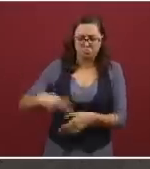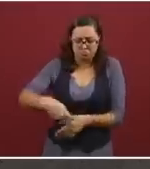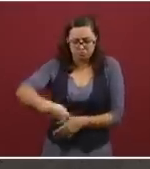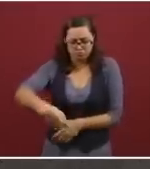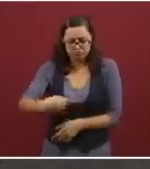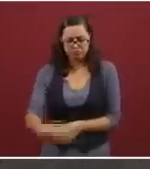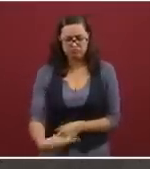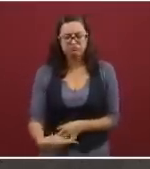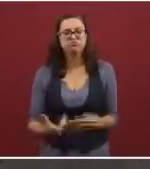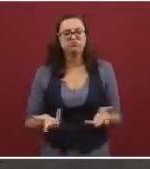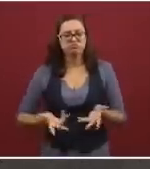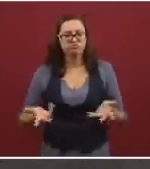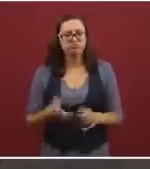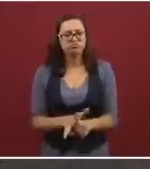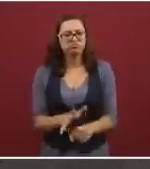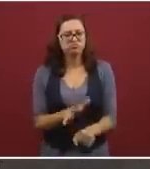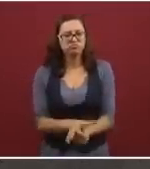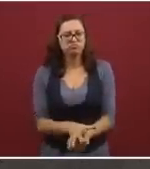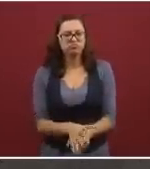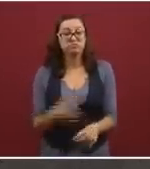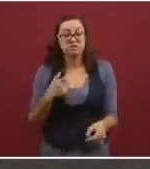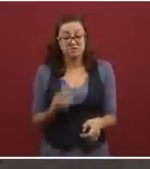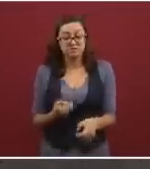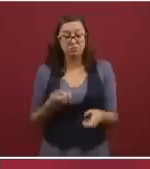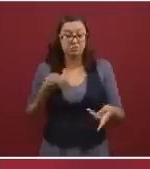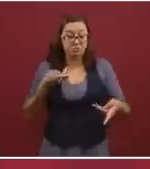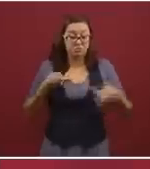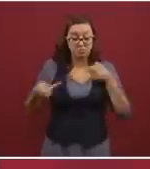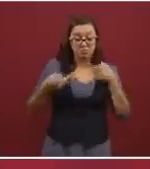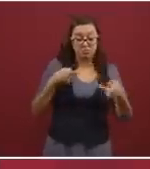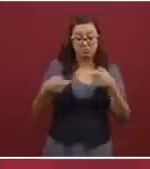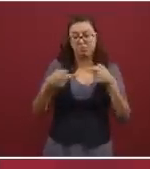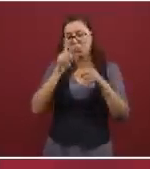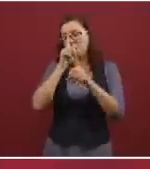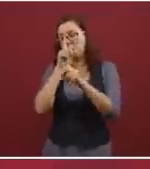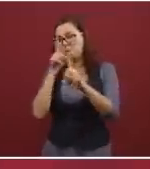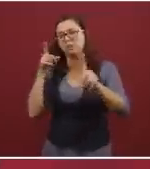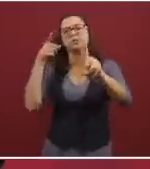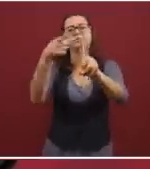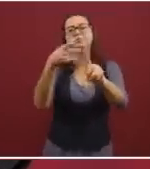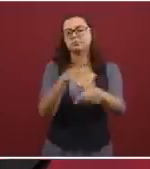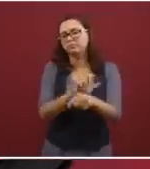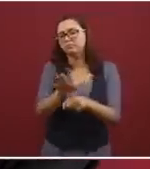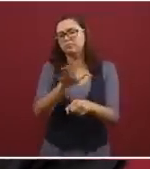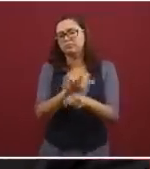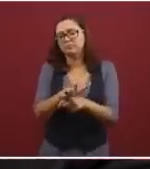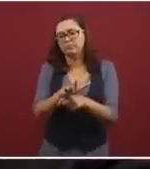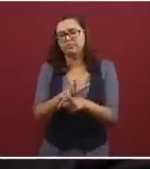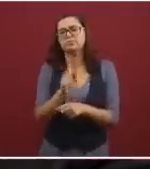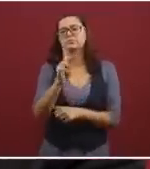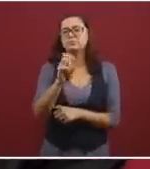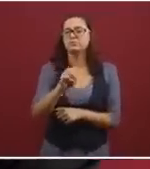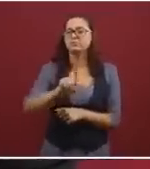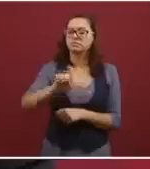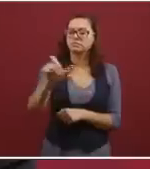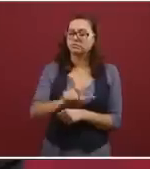plan que tiene como propósito rescatar a